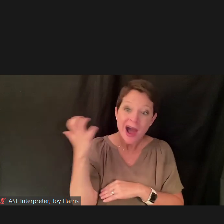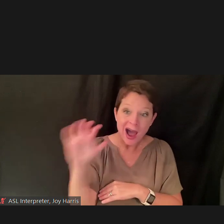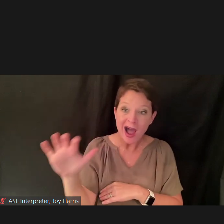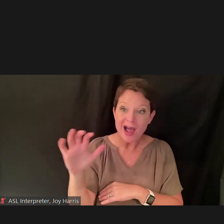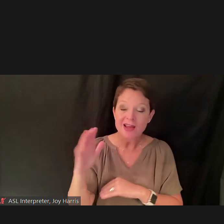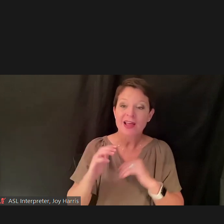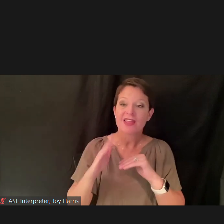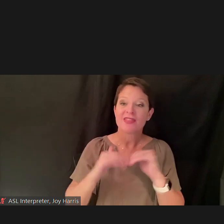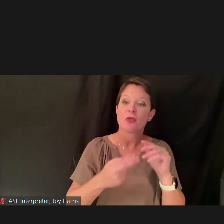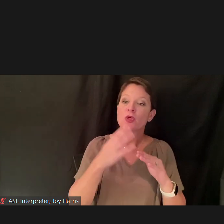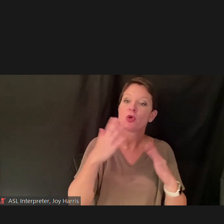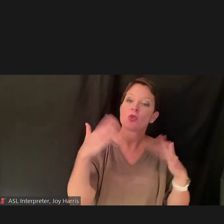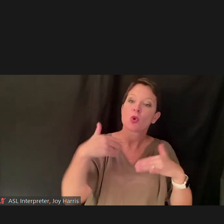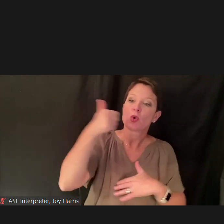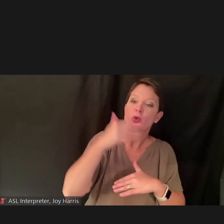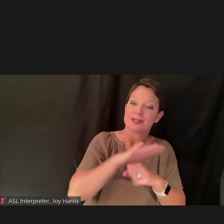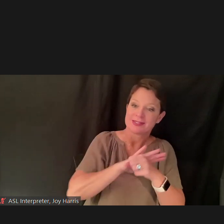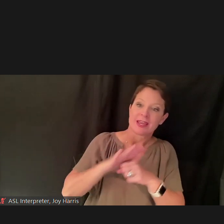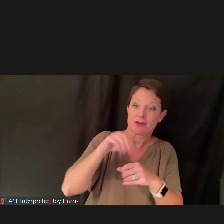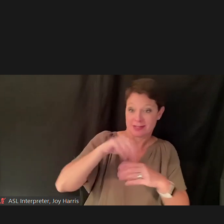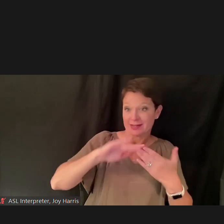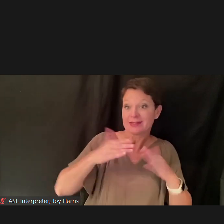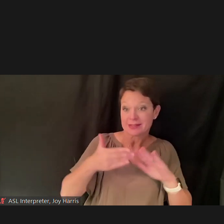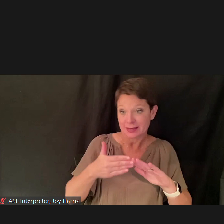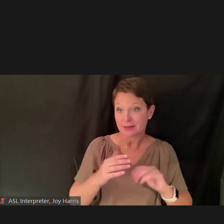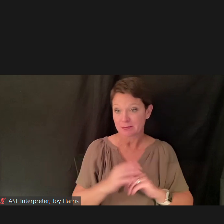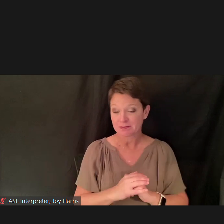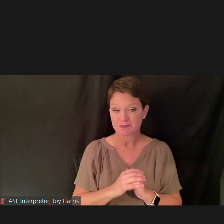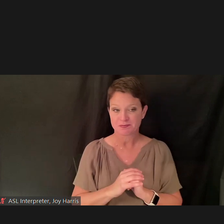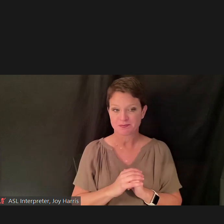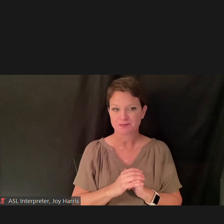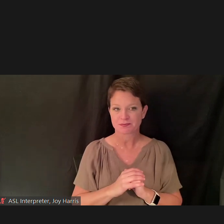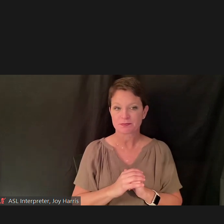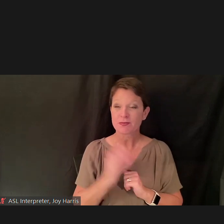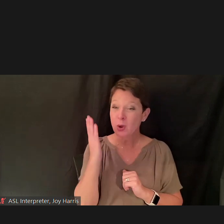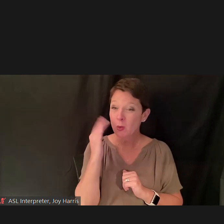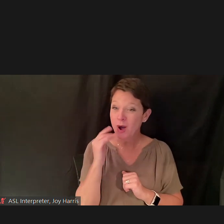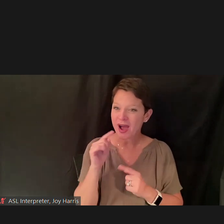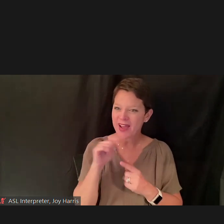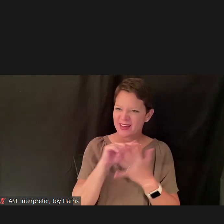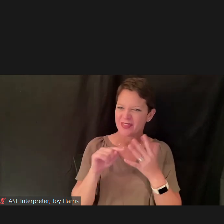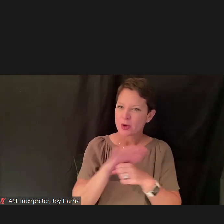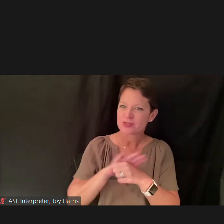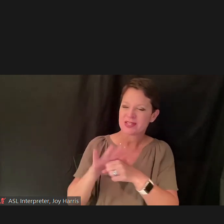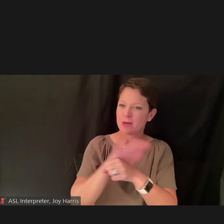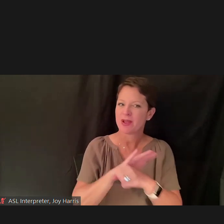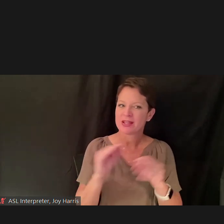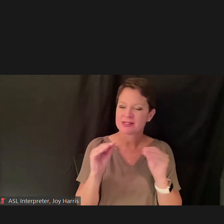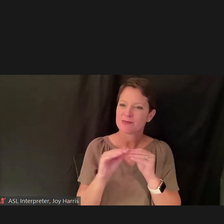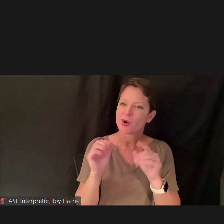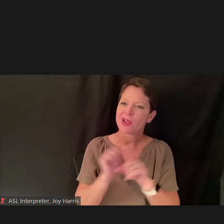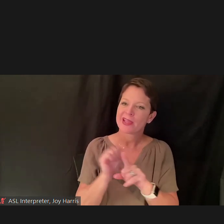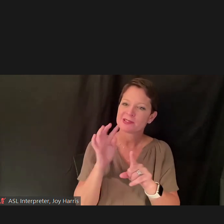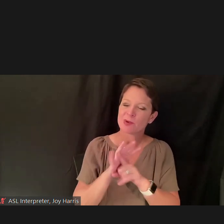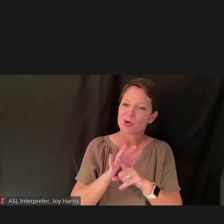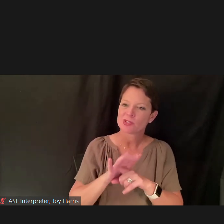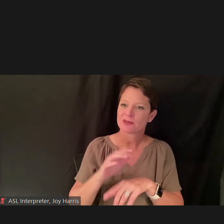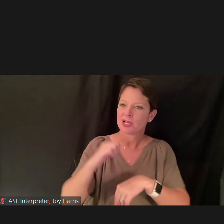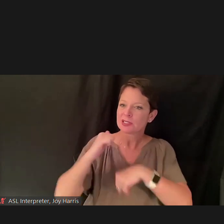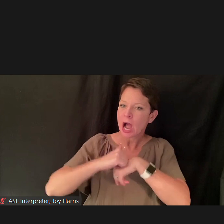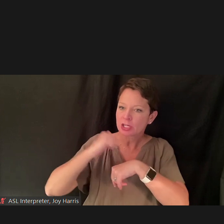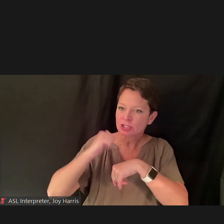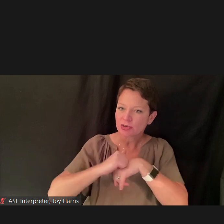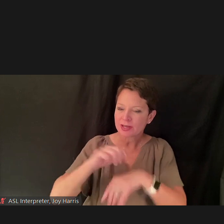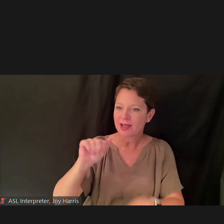pueden estar 22 grados más calientes que las zonas más frías. Y esto es